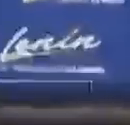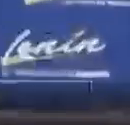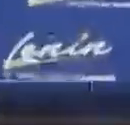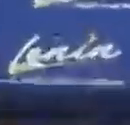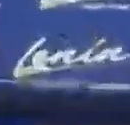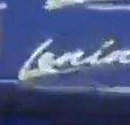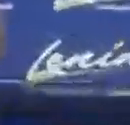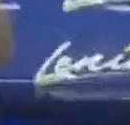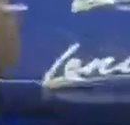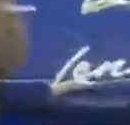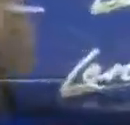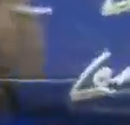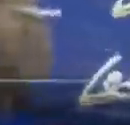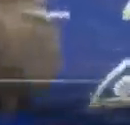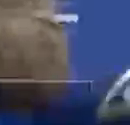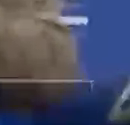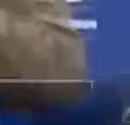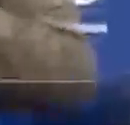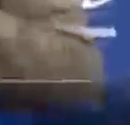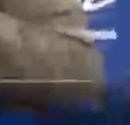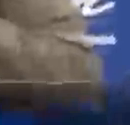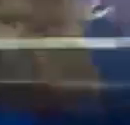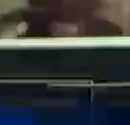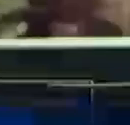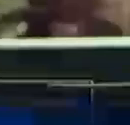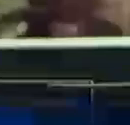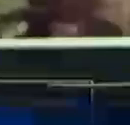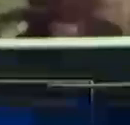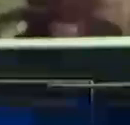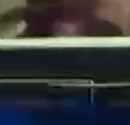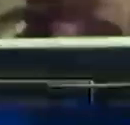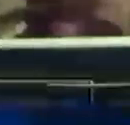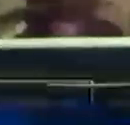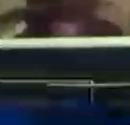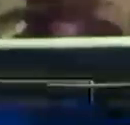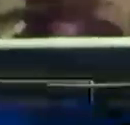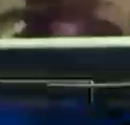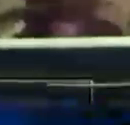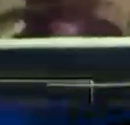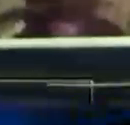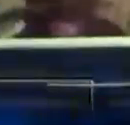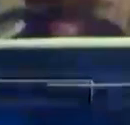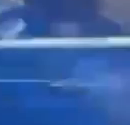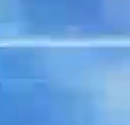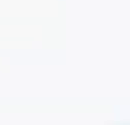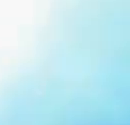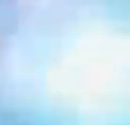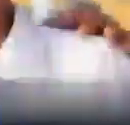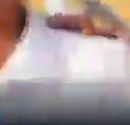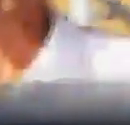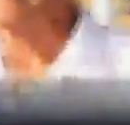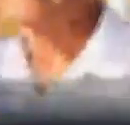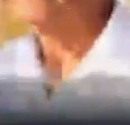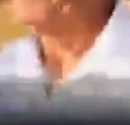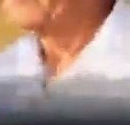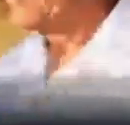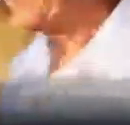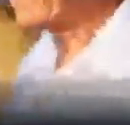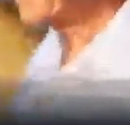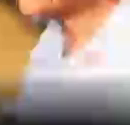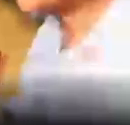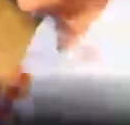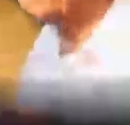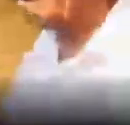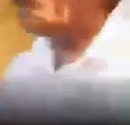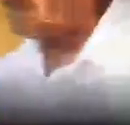Gira internacional de Lenín Moreno busca estrechar relaciones bilaterales con países vecinos. Vicepresidente de la